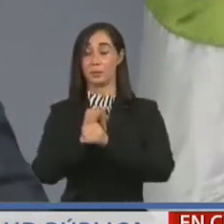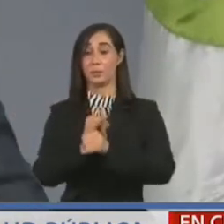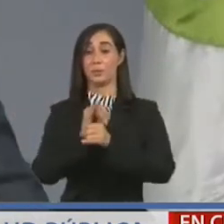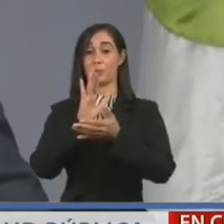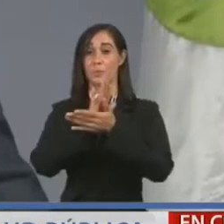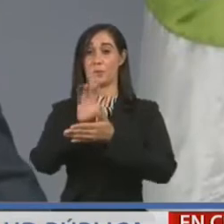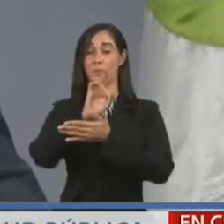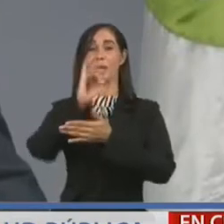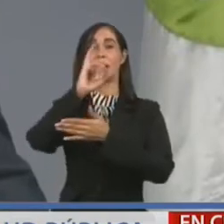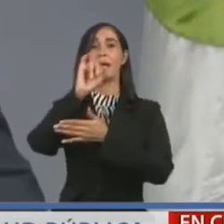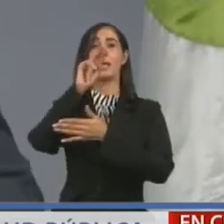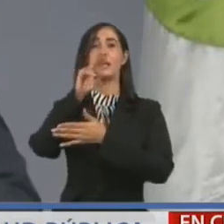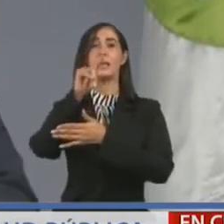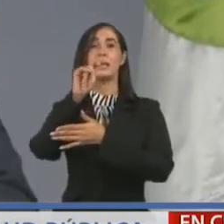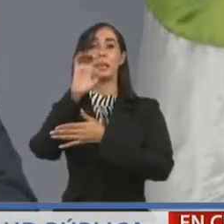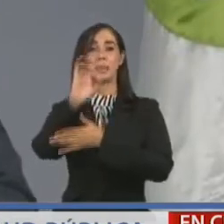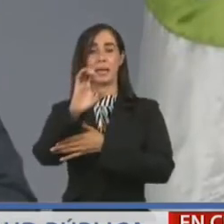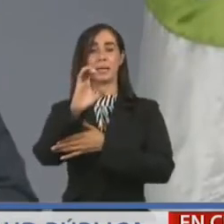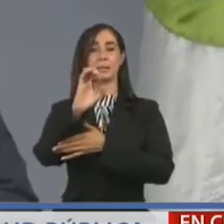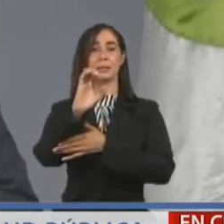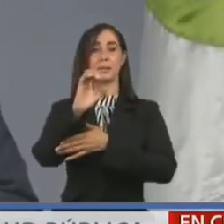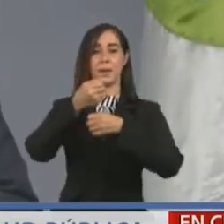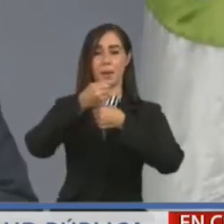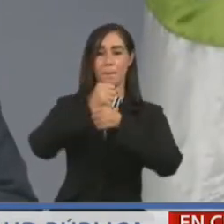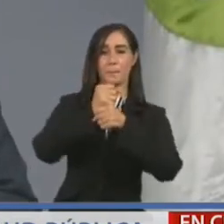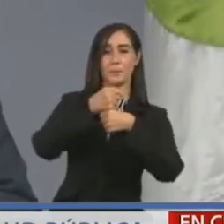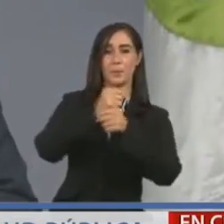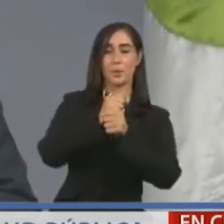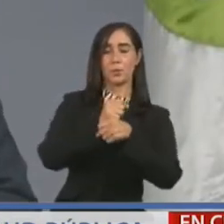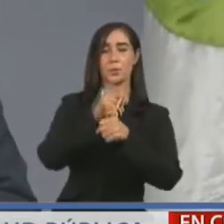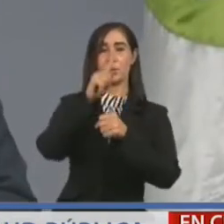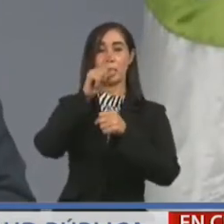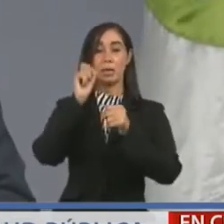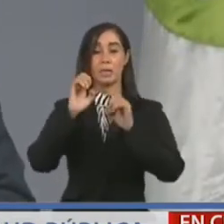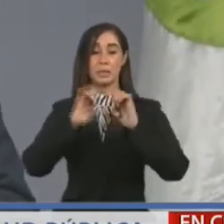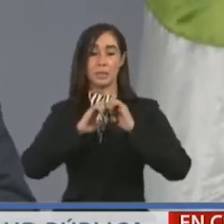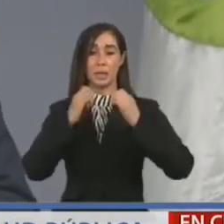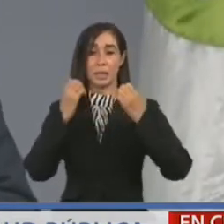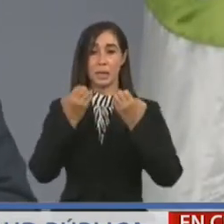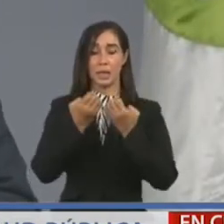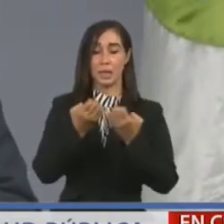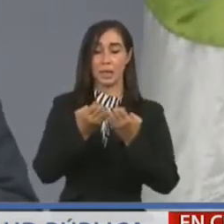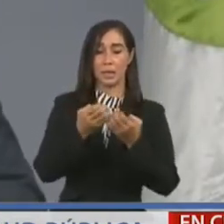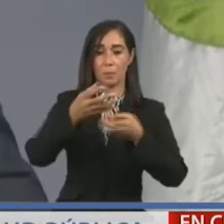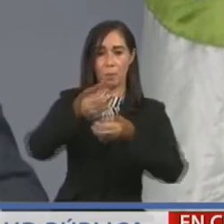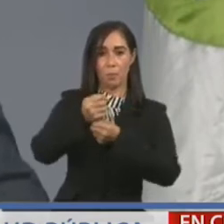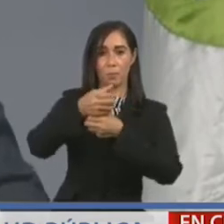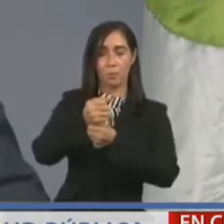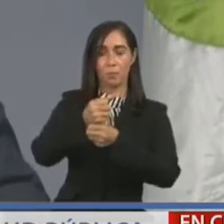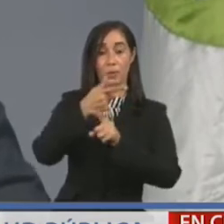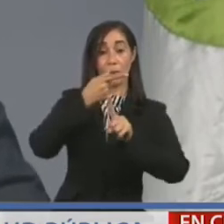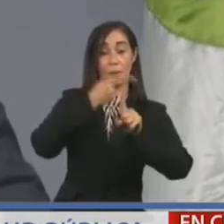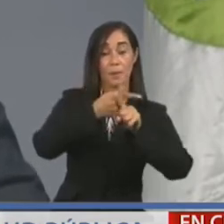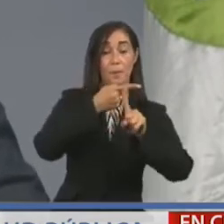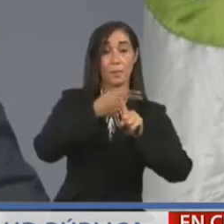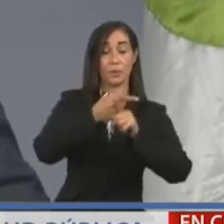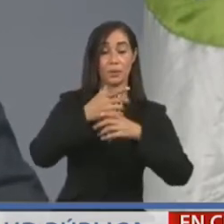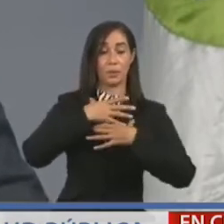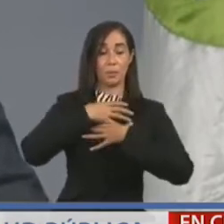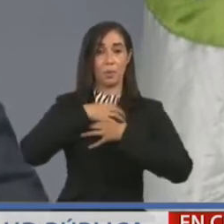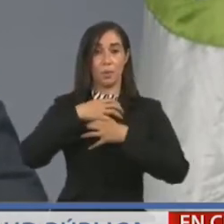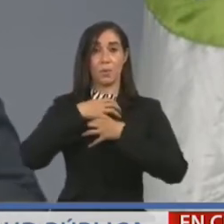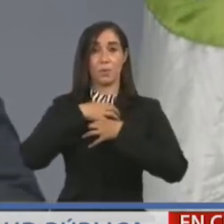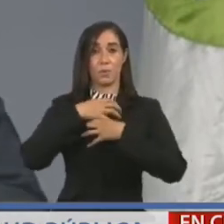INTEC para la producción de 100 equipos de presión positiva de